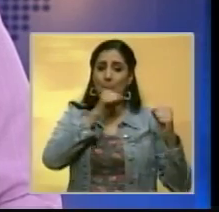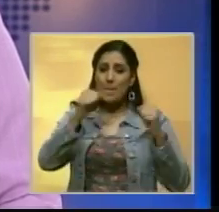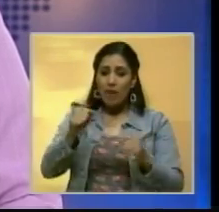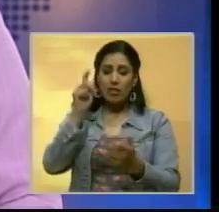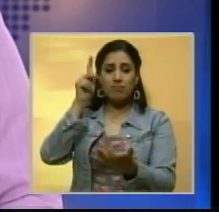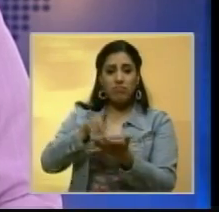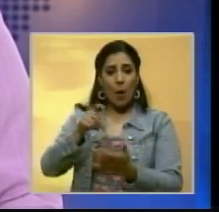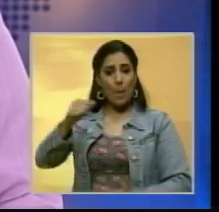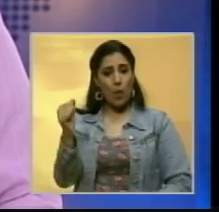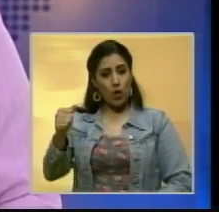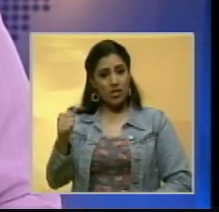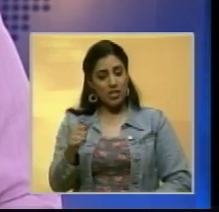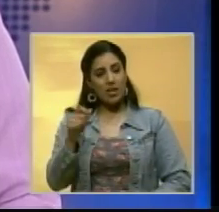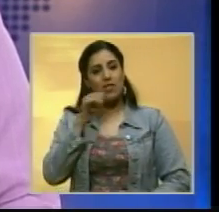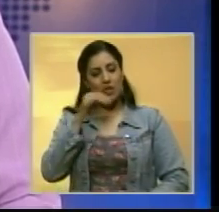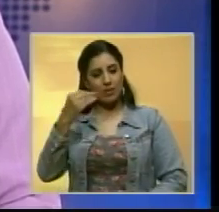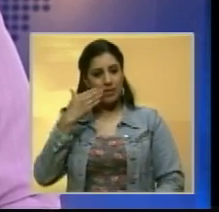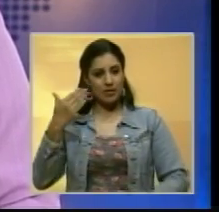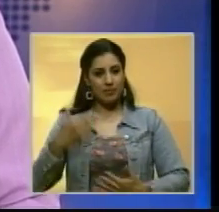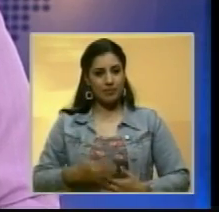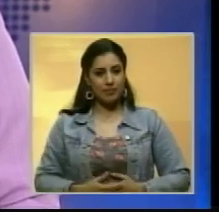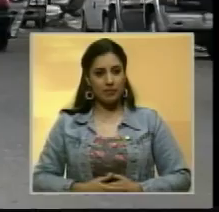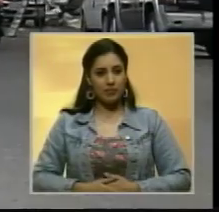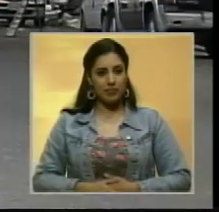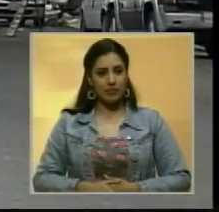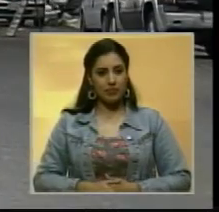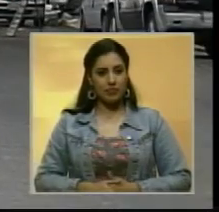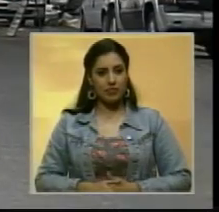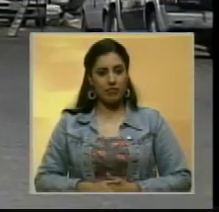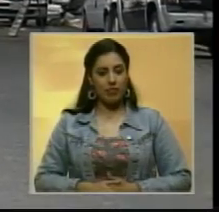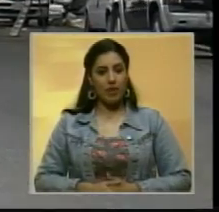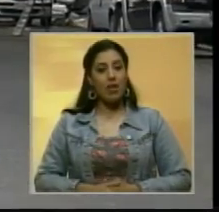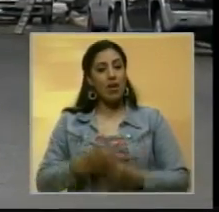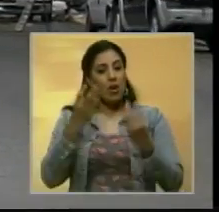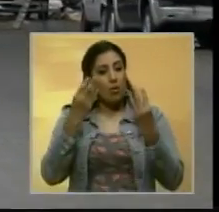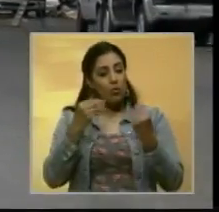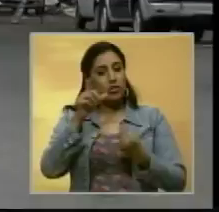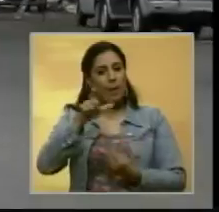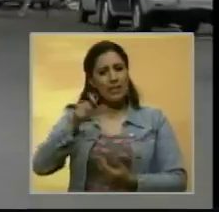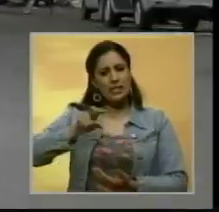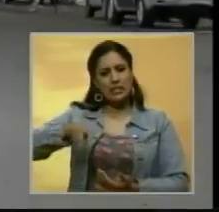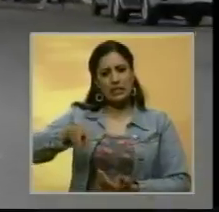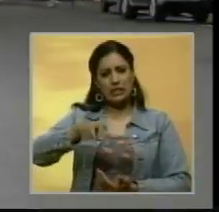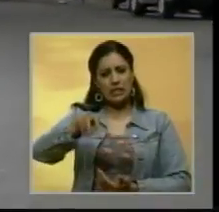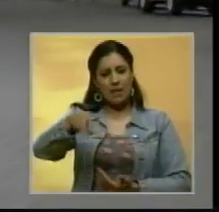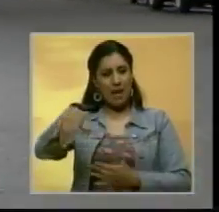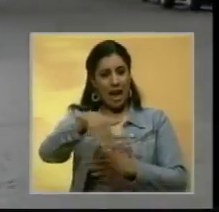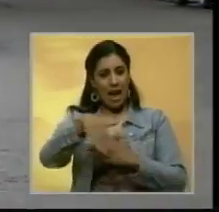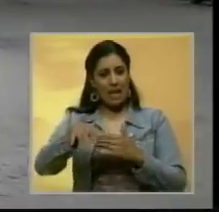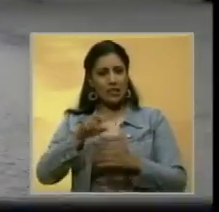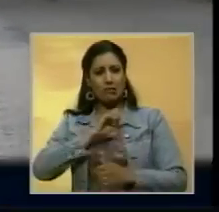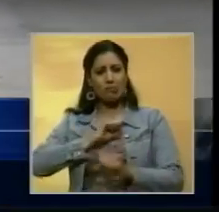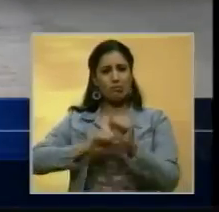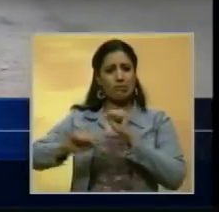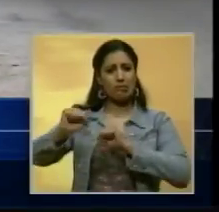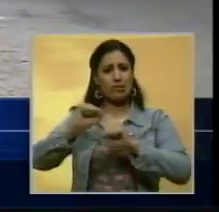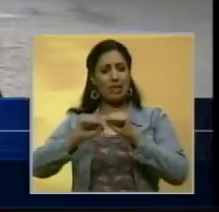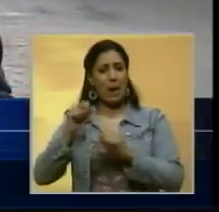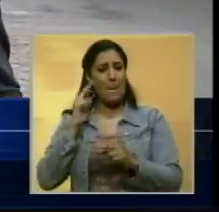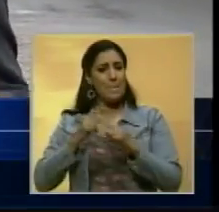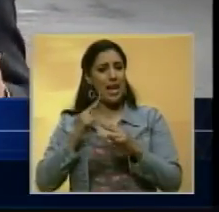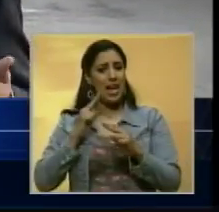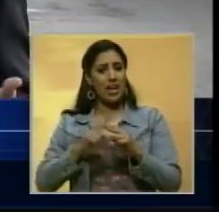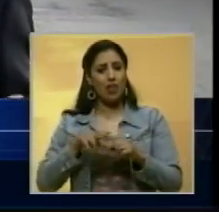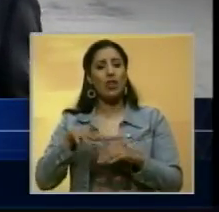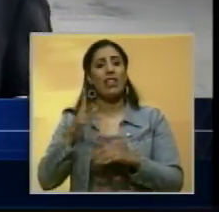la presencia policial. Oliver Rodríguez nos cuenta más. Para muchas personas, caminar por estas calles se ha convertido en un arma de doble filo